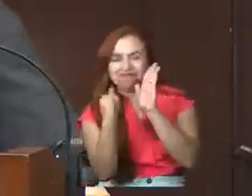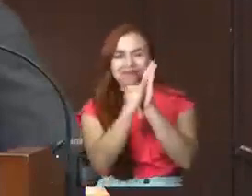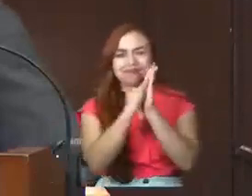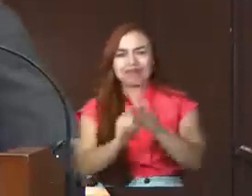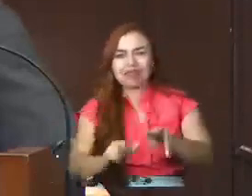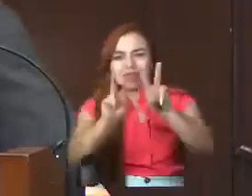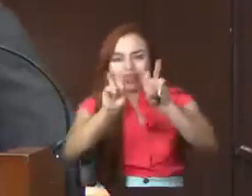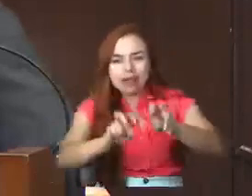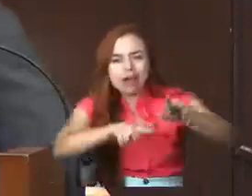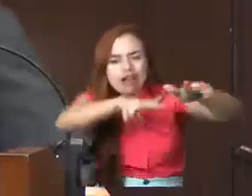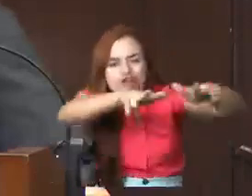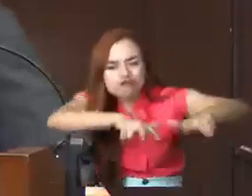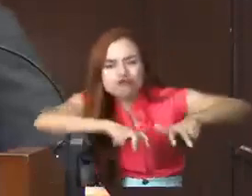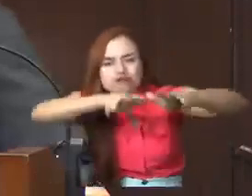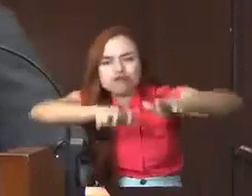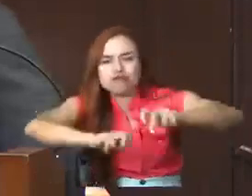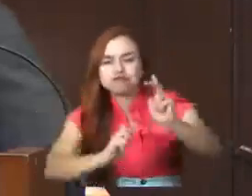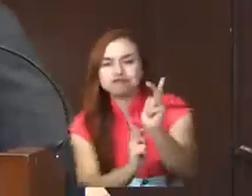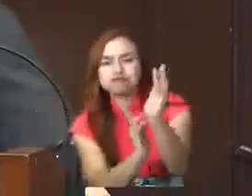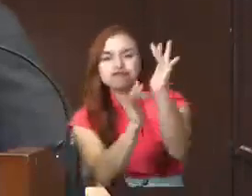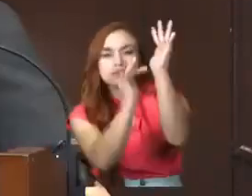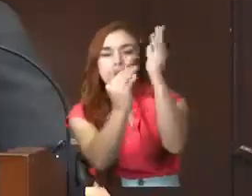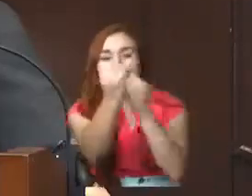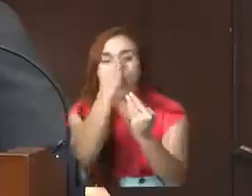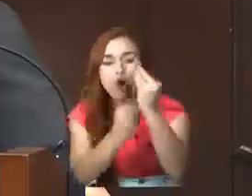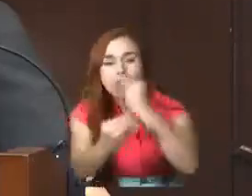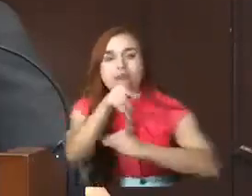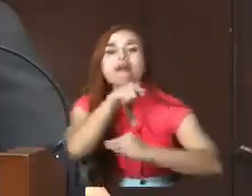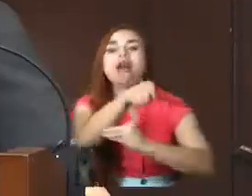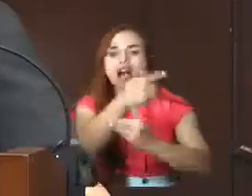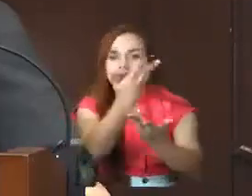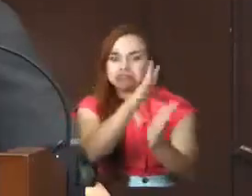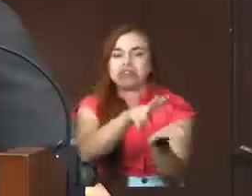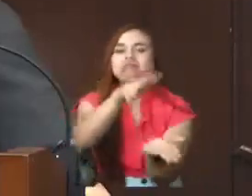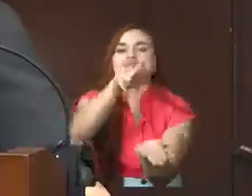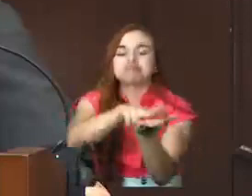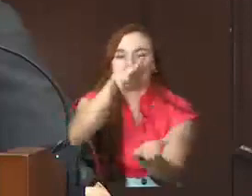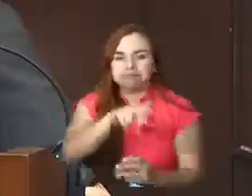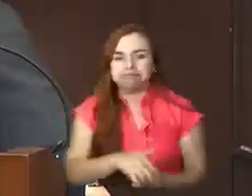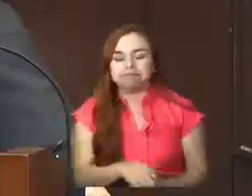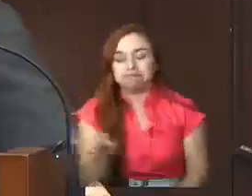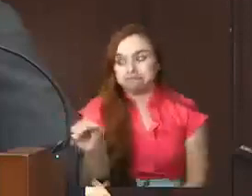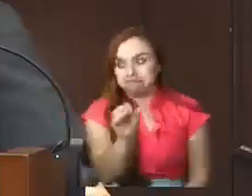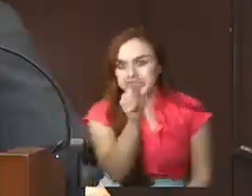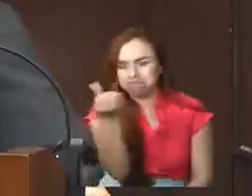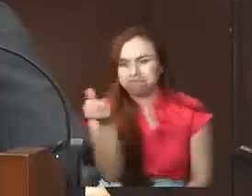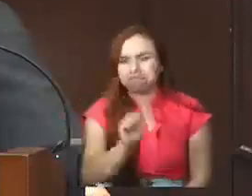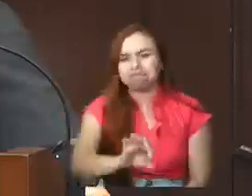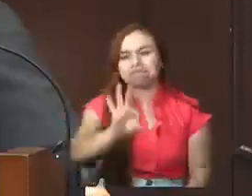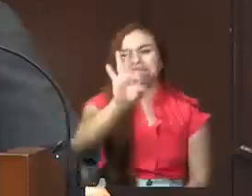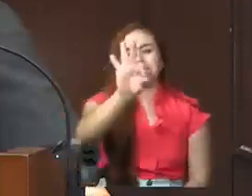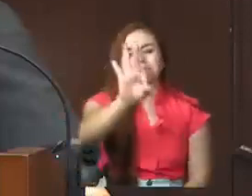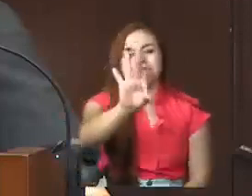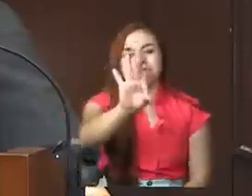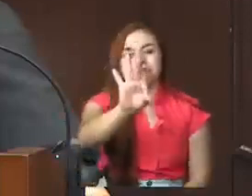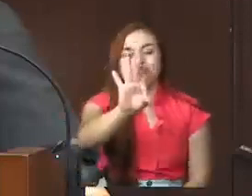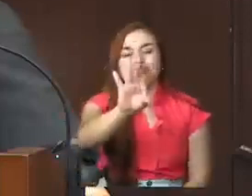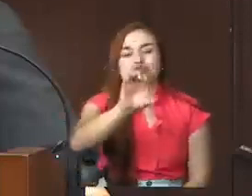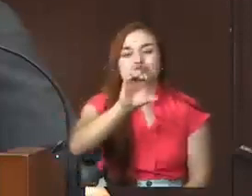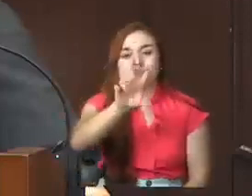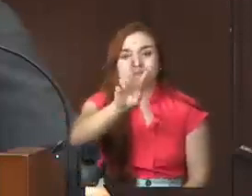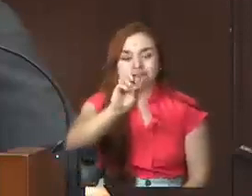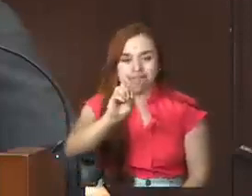otras disposiciones. El Proyecto de Ley 920, que modifica un artículo de la